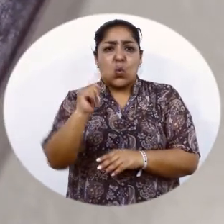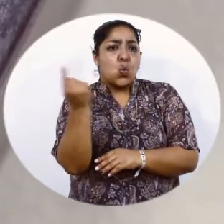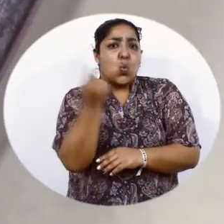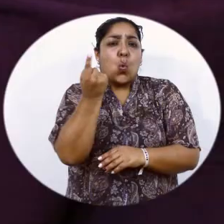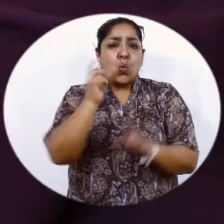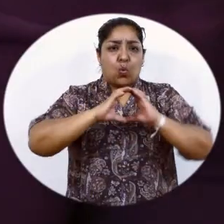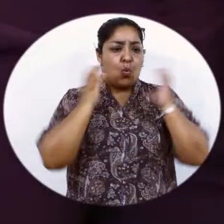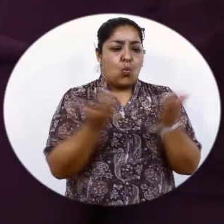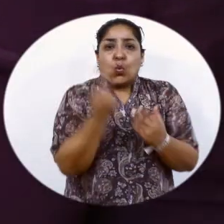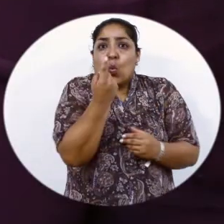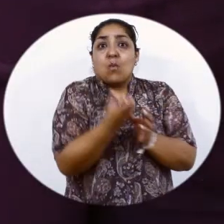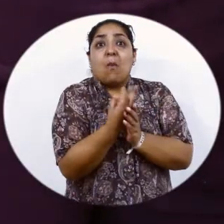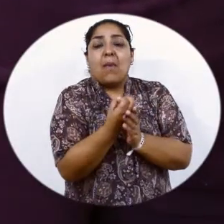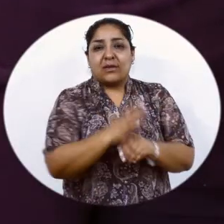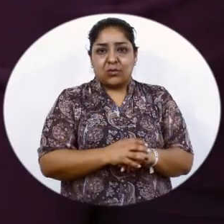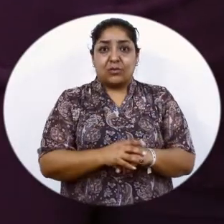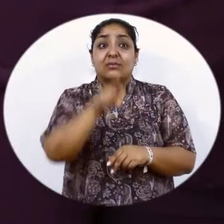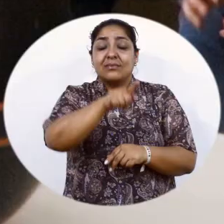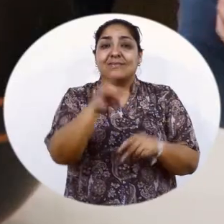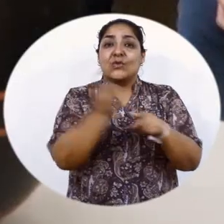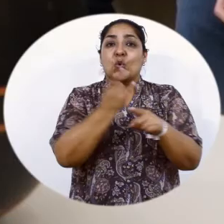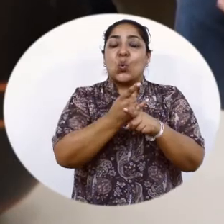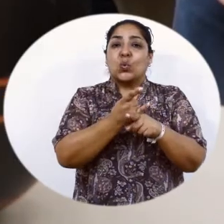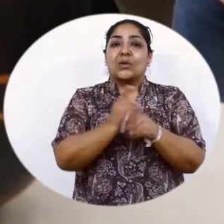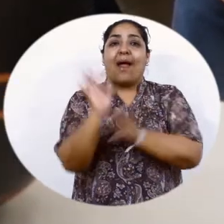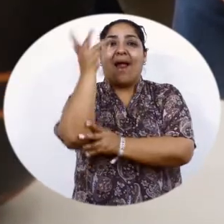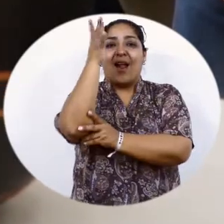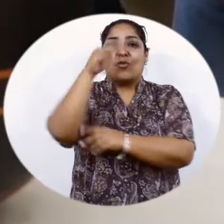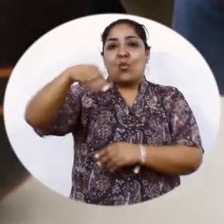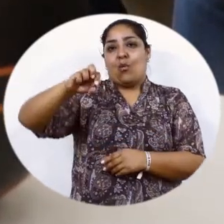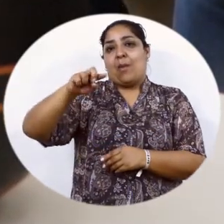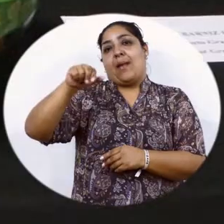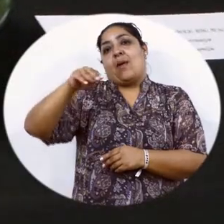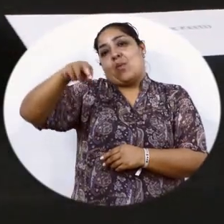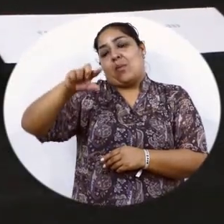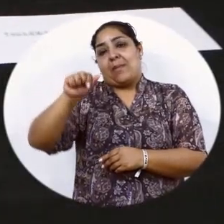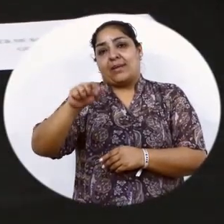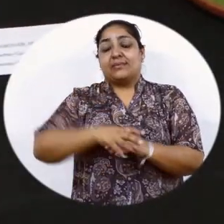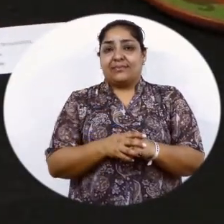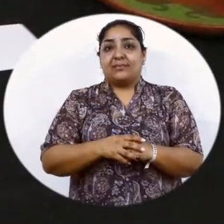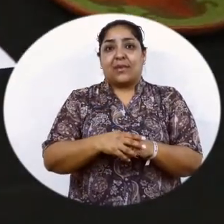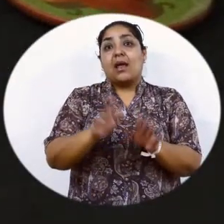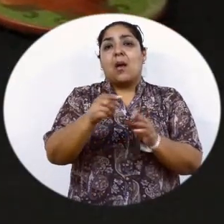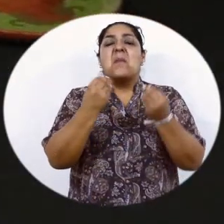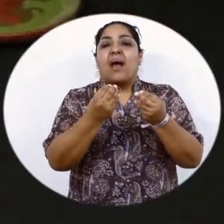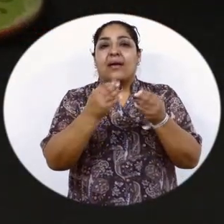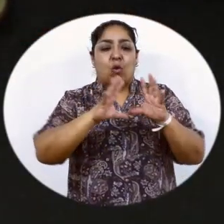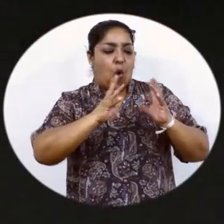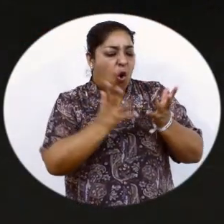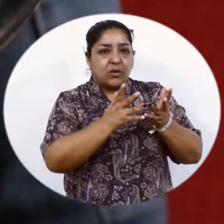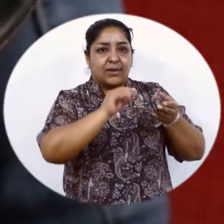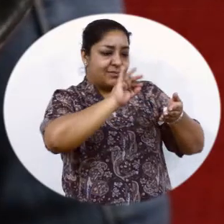manifestación cultural única en el mundo que utiliza como materia prima el arbusto del mop amo para el ejea pasto de anís mora para